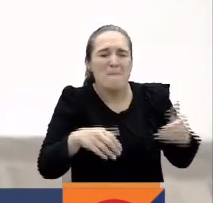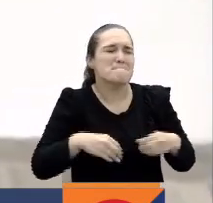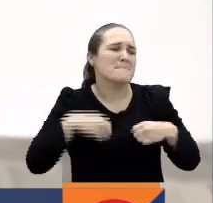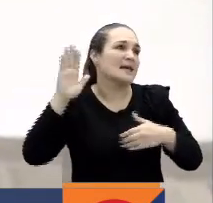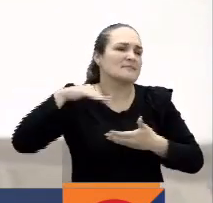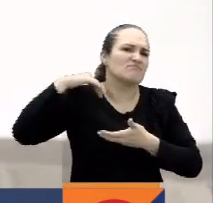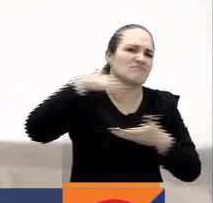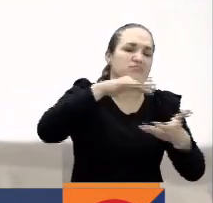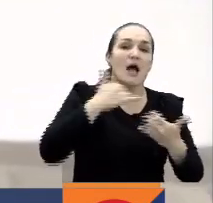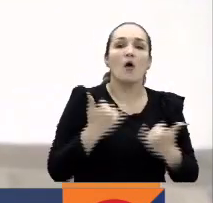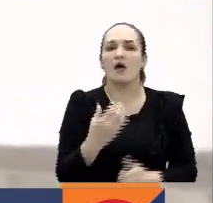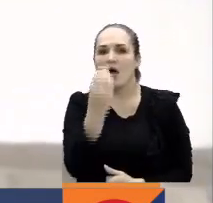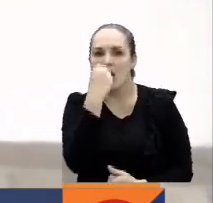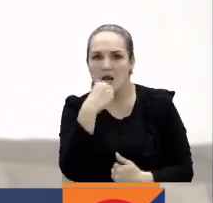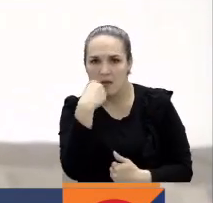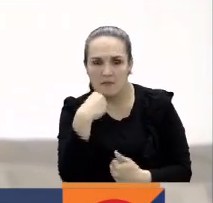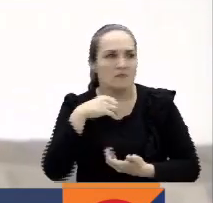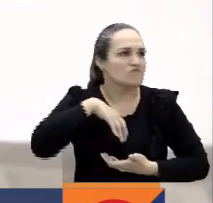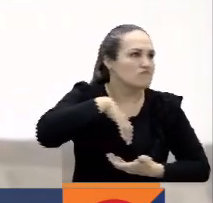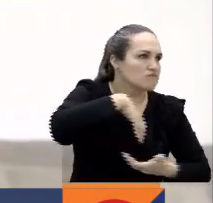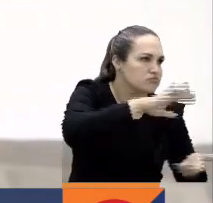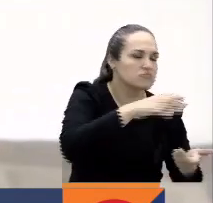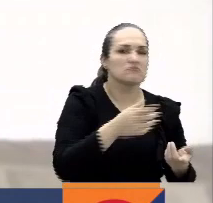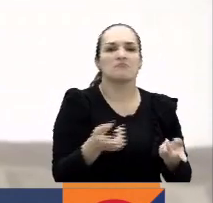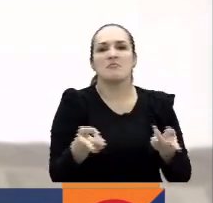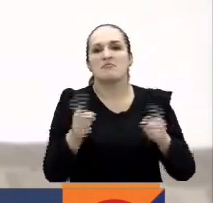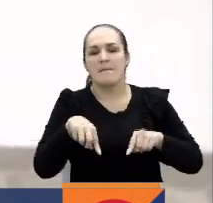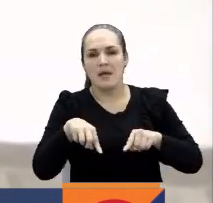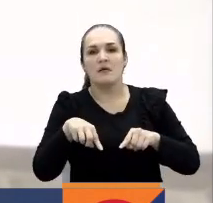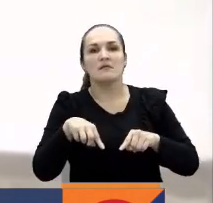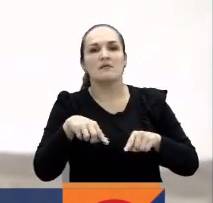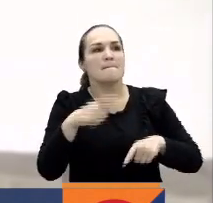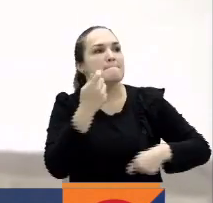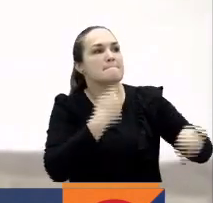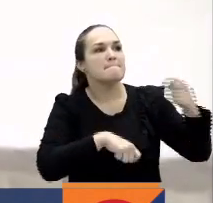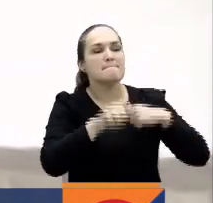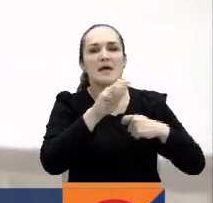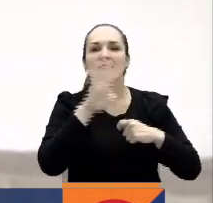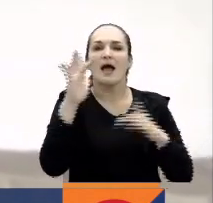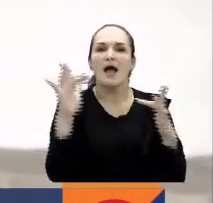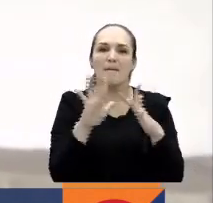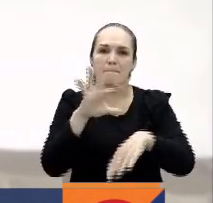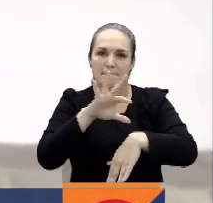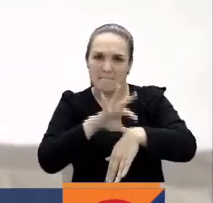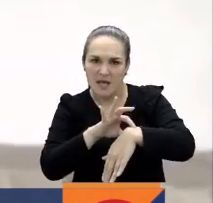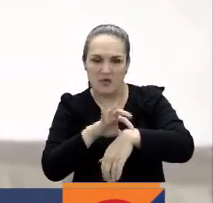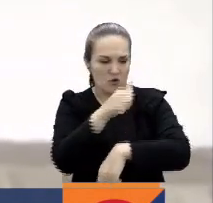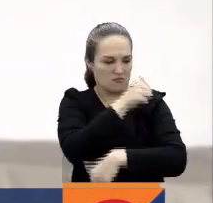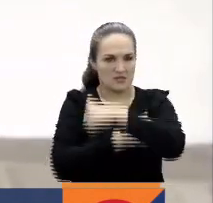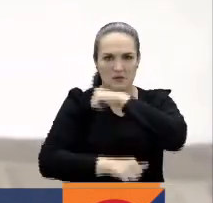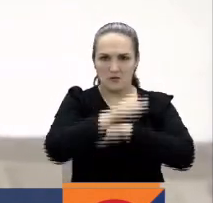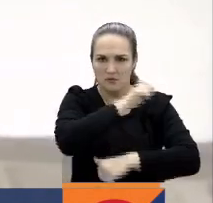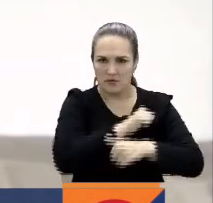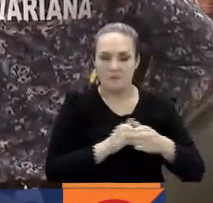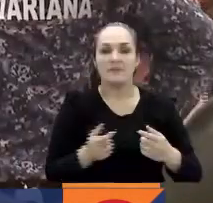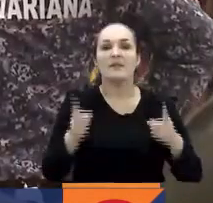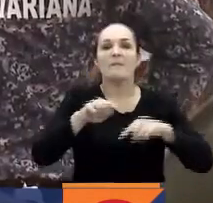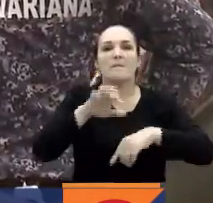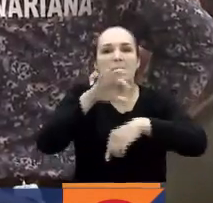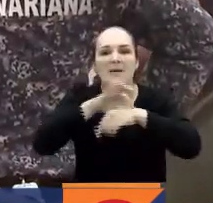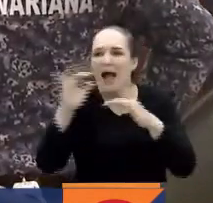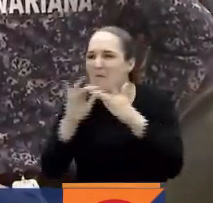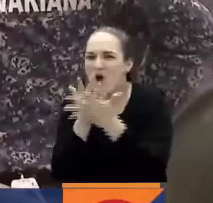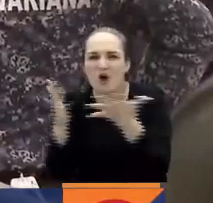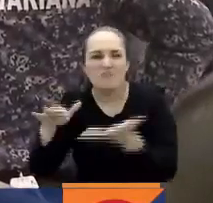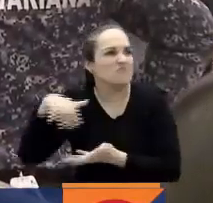alimentos comestibles, vamos a exportar elementos médico-quirúrgicos, vamos a exportar elementos médicos. Los